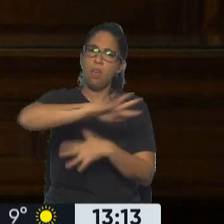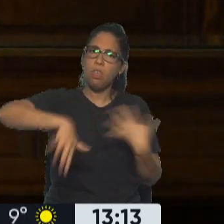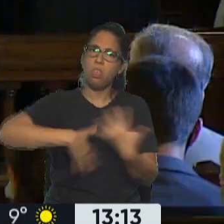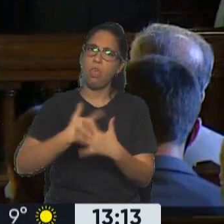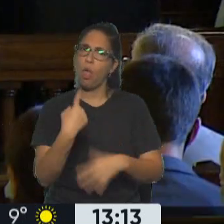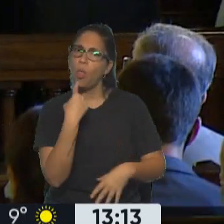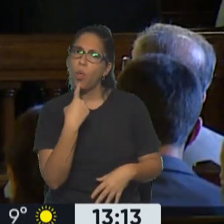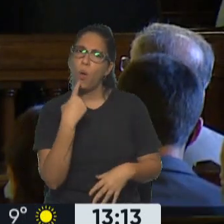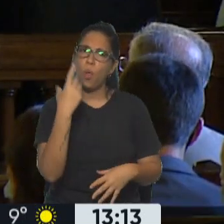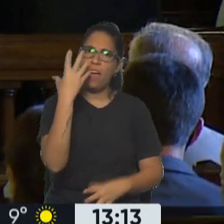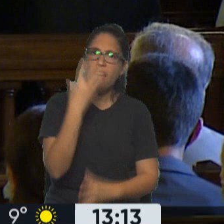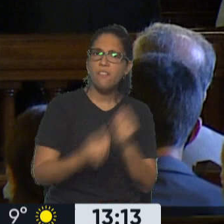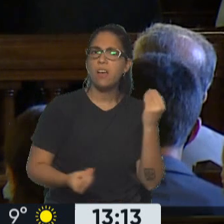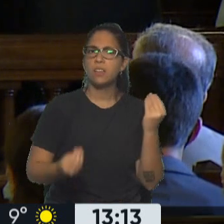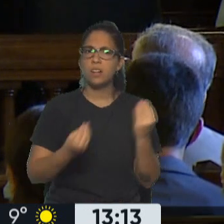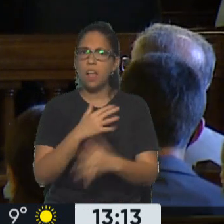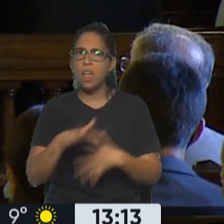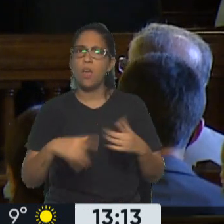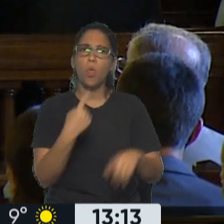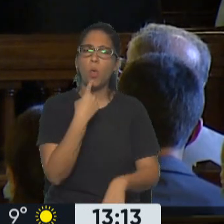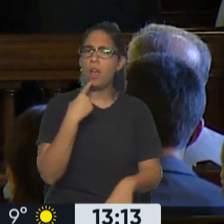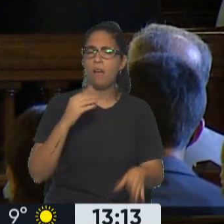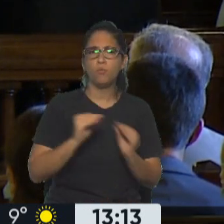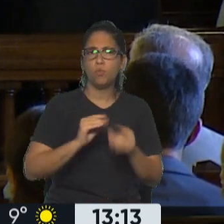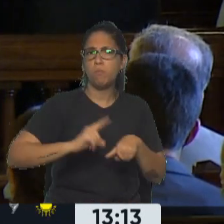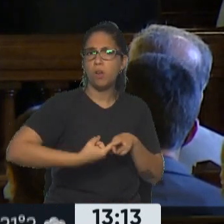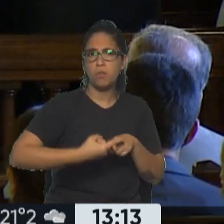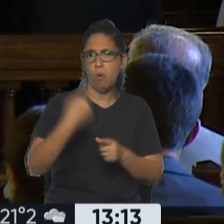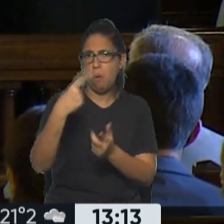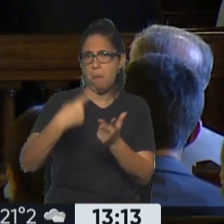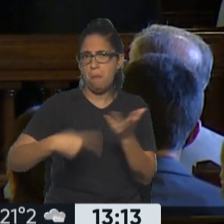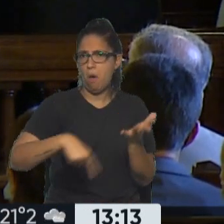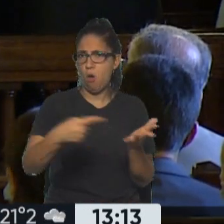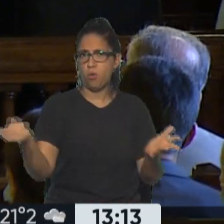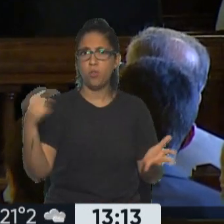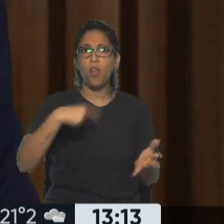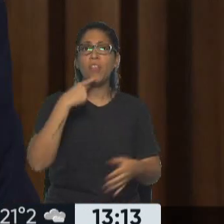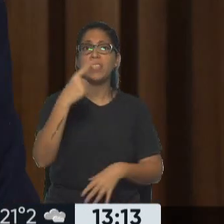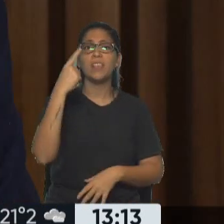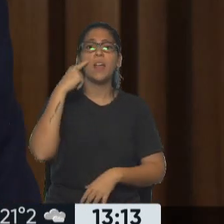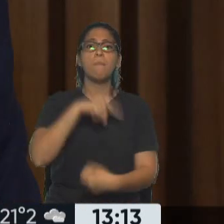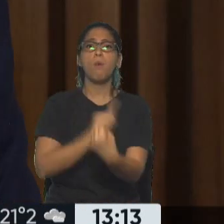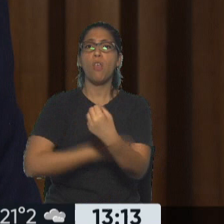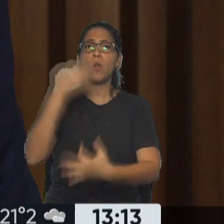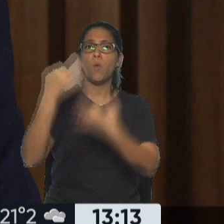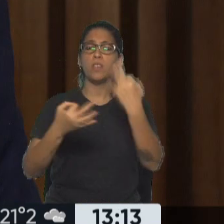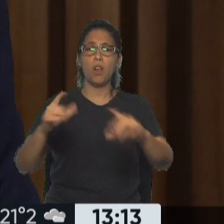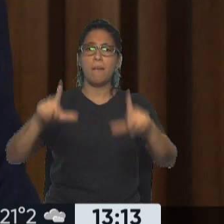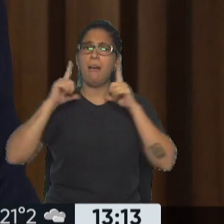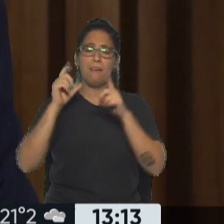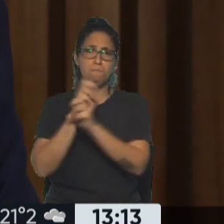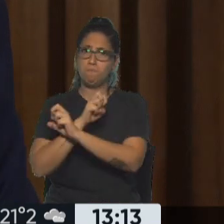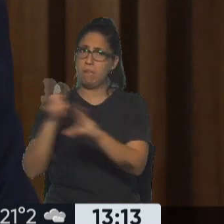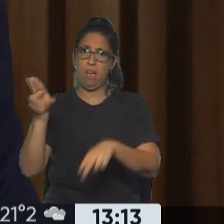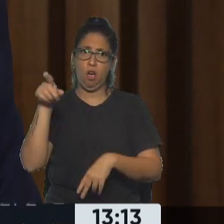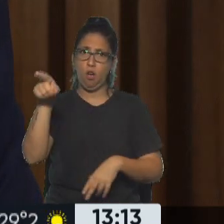dudas, ya sea política o de cualquier aspecto. Hoy se dice que el Poder Judicial es el que tiene peor imagen de los 3 poderes,